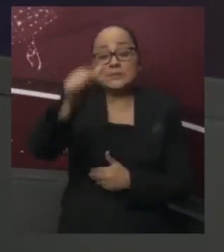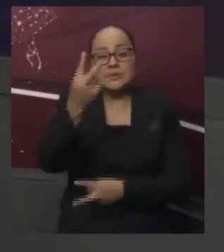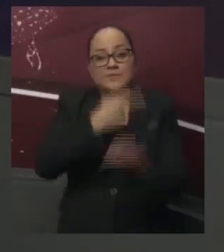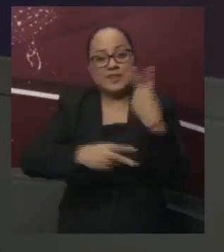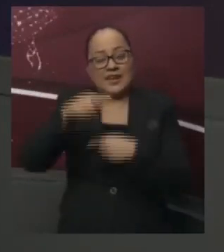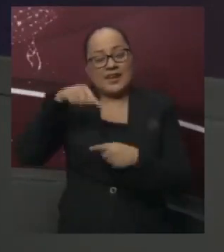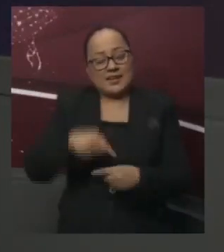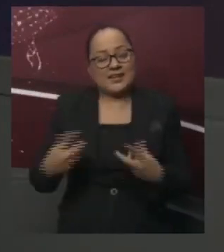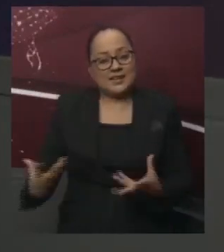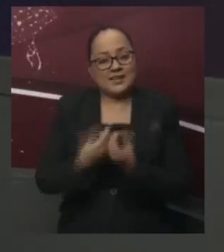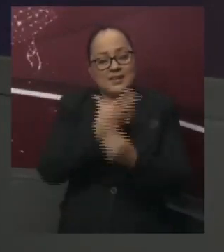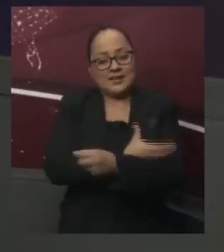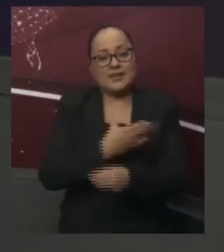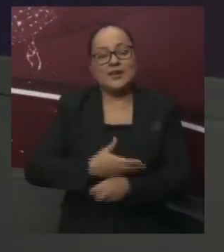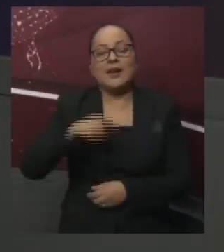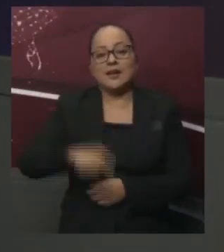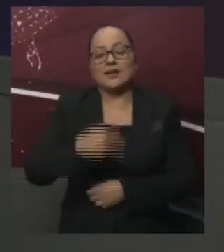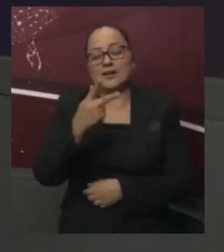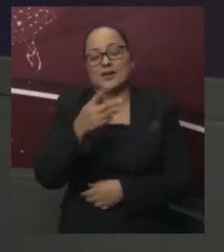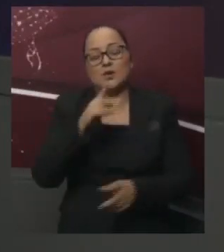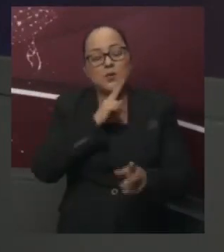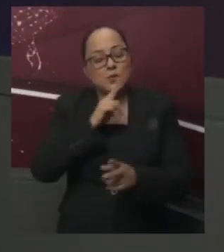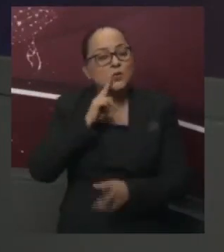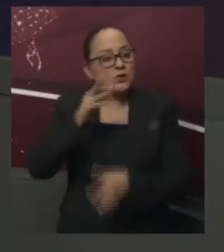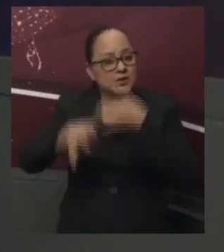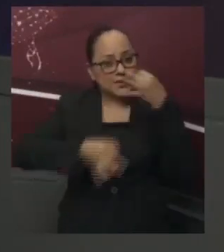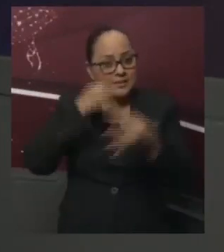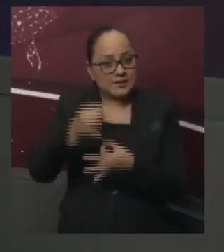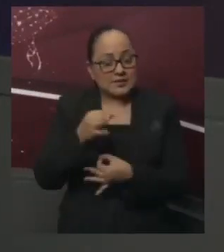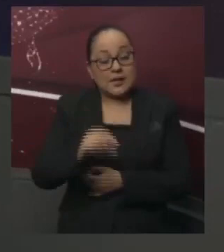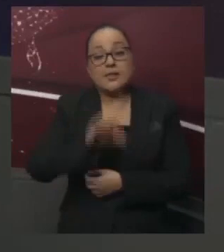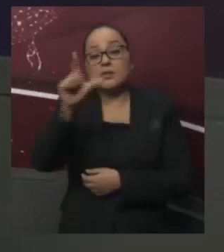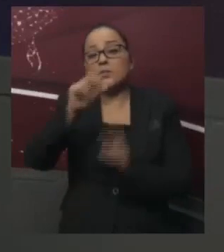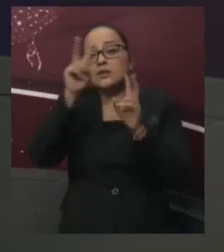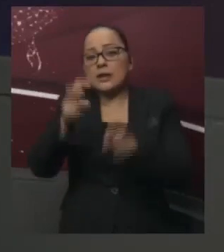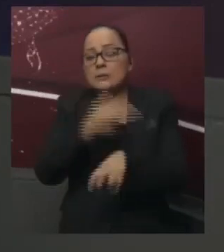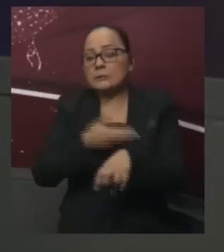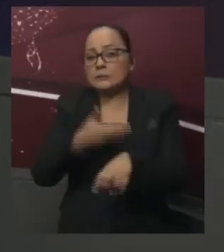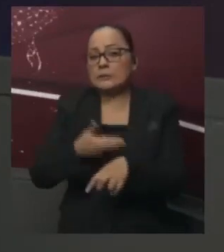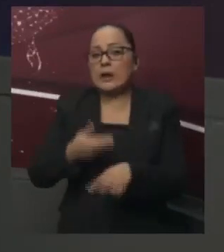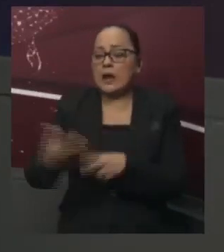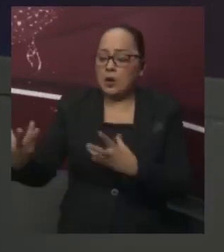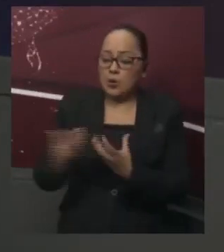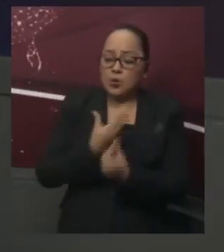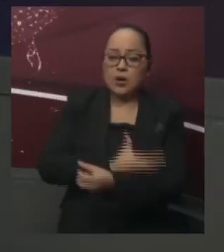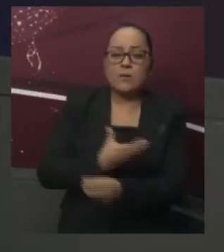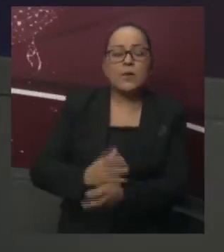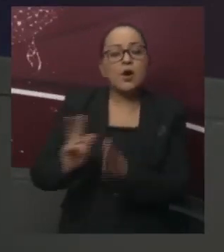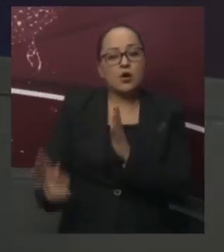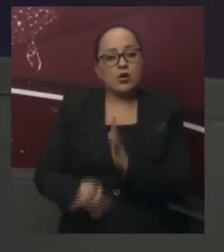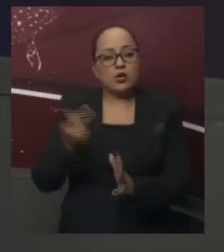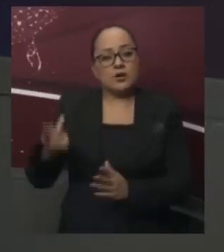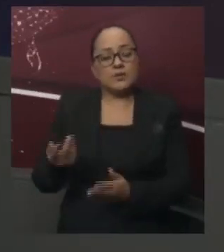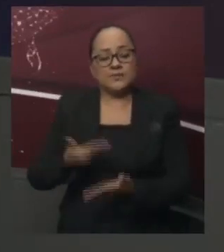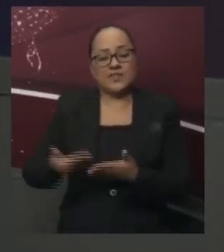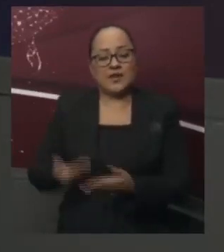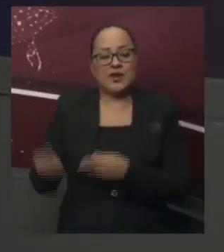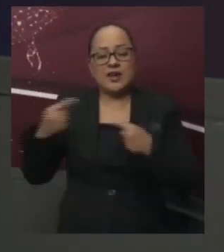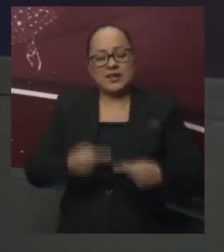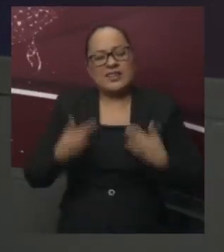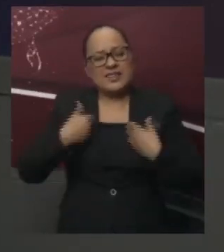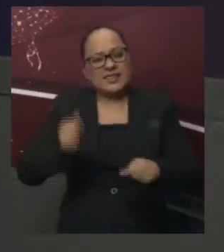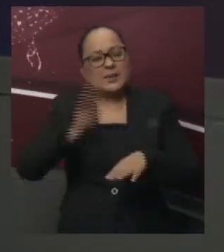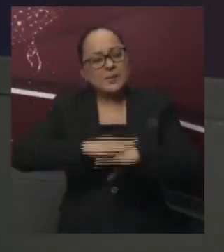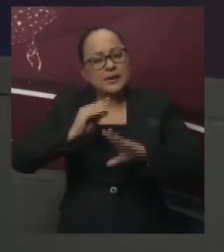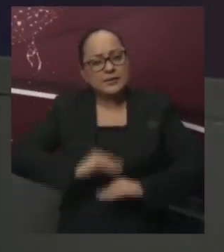Noticias del Congreso. Hay temas que estarán abordándose y te vamos a pedir que vuelvas a acompañarnos para que nos permitas, como ahora, entender un poco